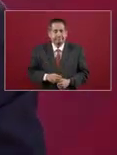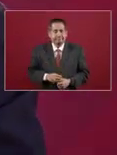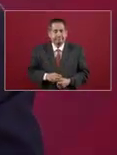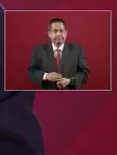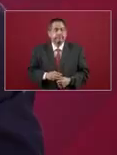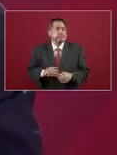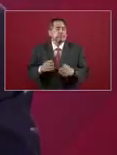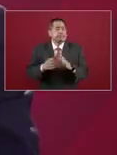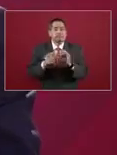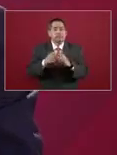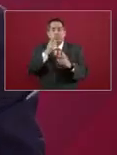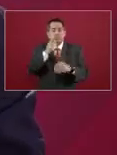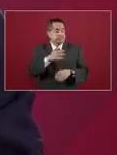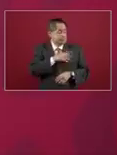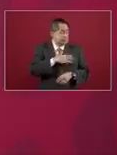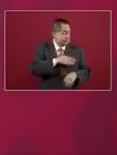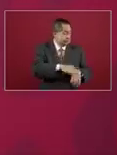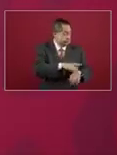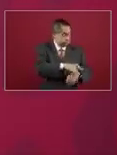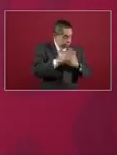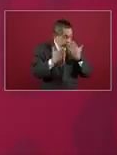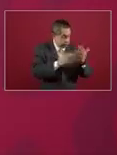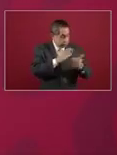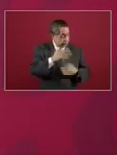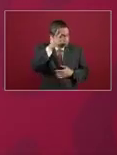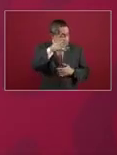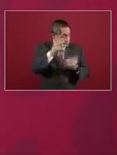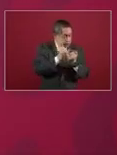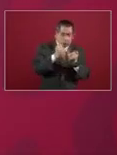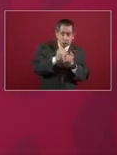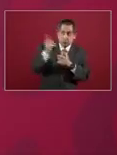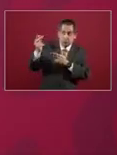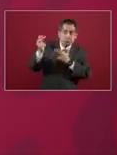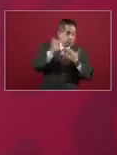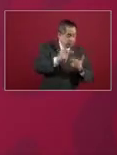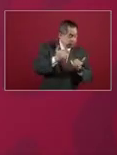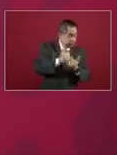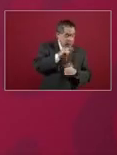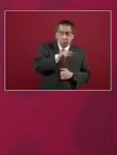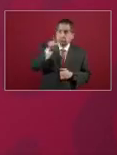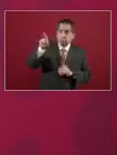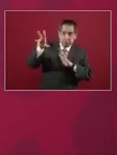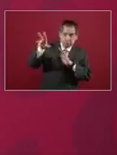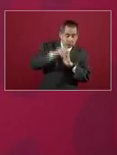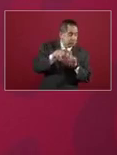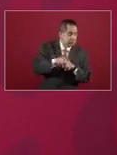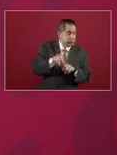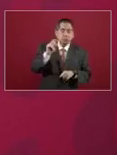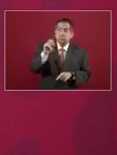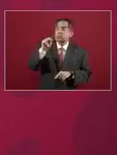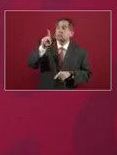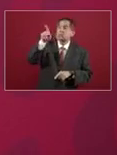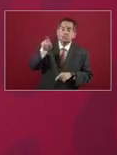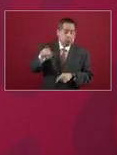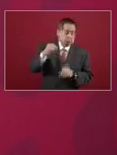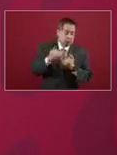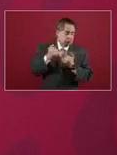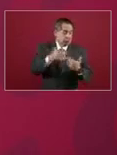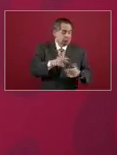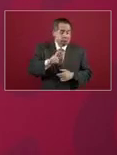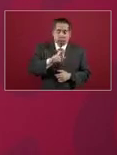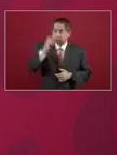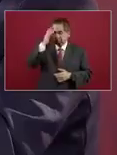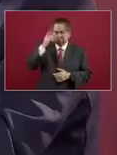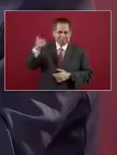Hasta se les decía a los hijos, estudia para que cuando seas grande seas como don fulano, un